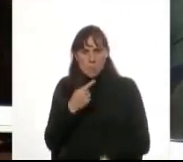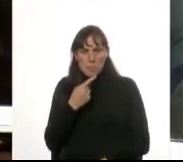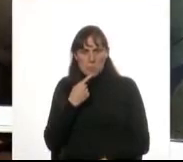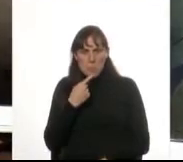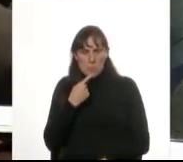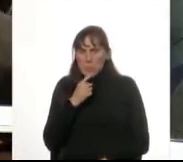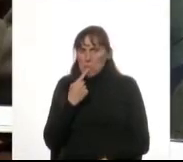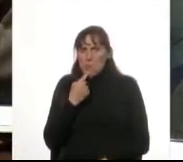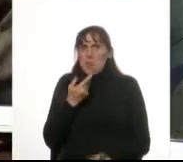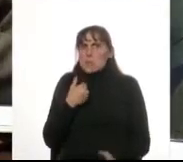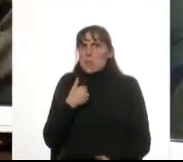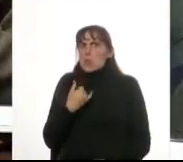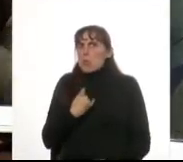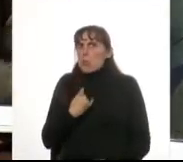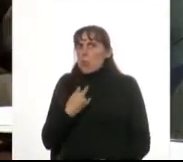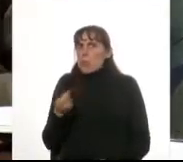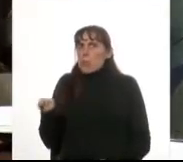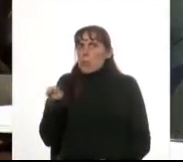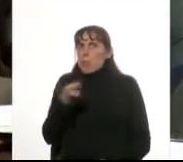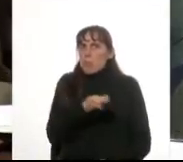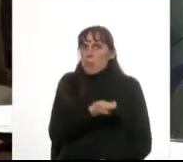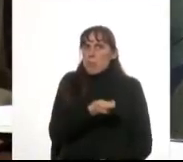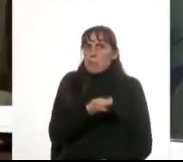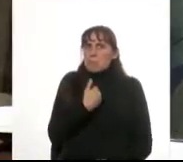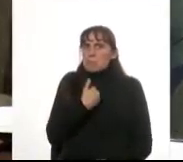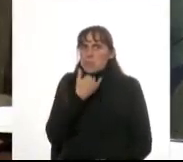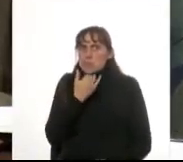Esto es viejísimo.